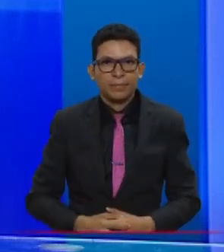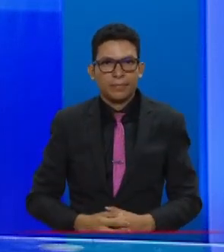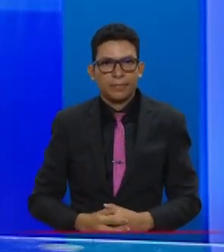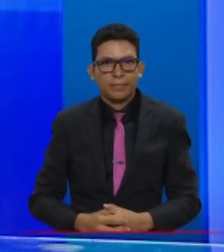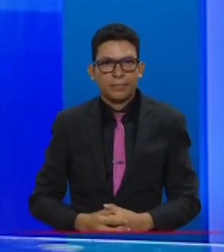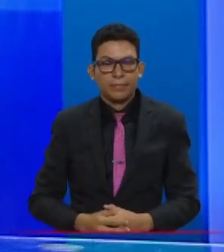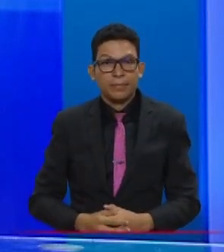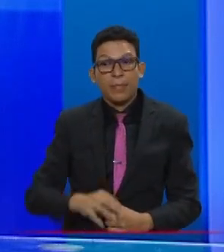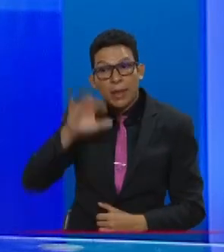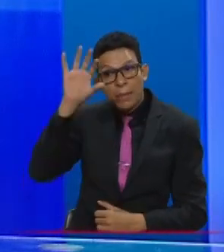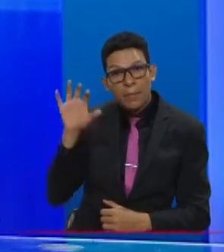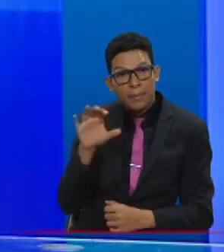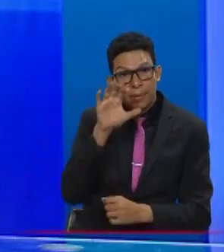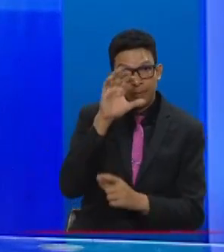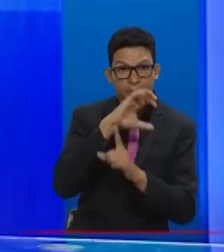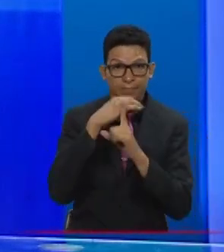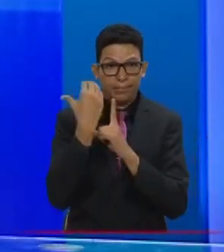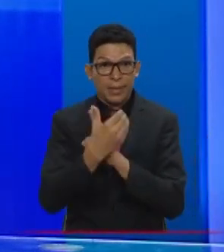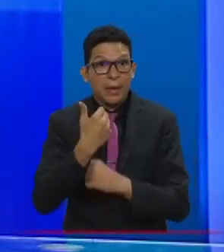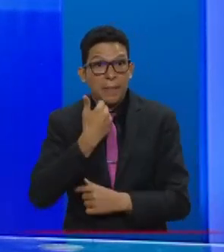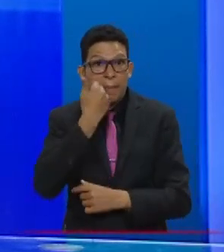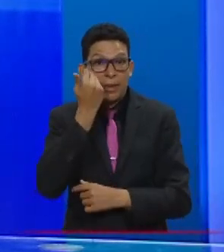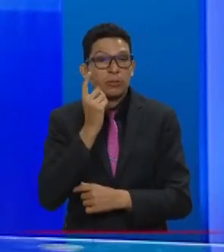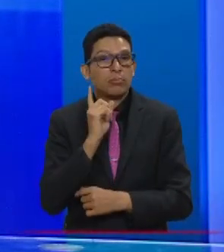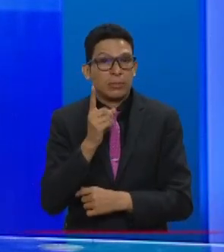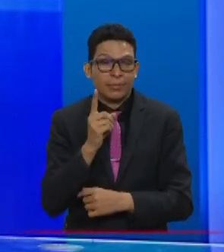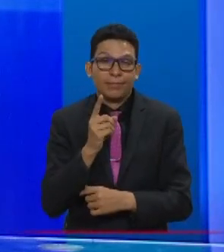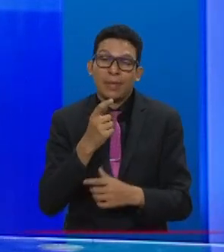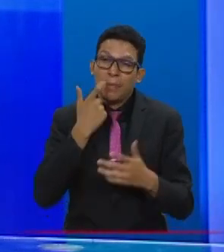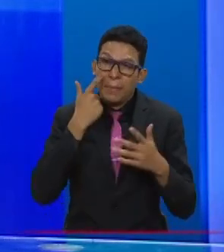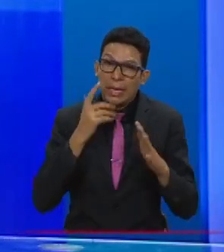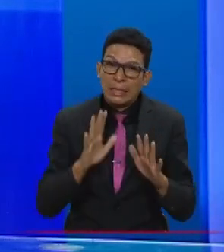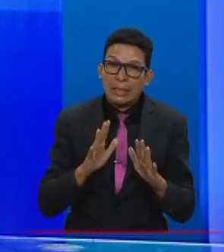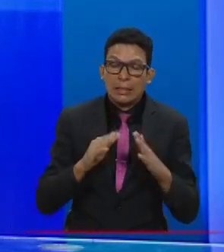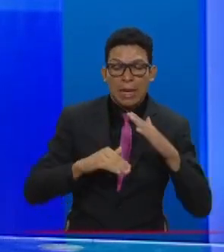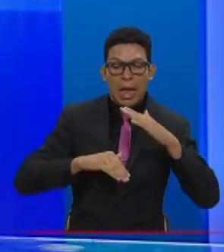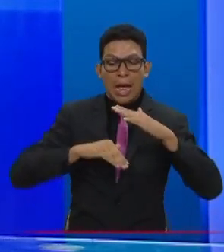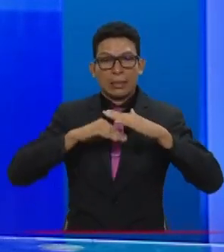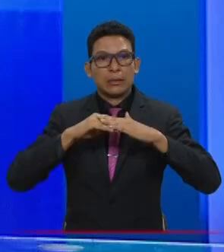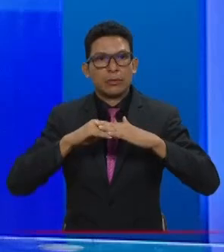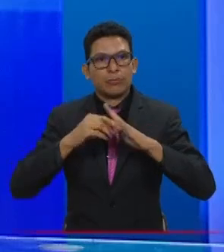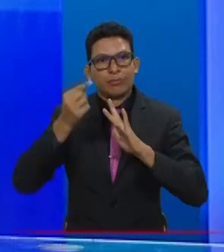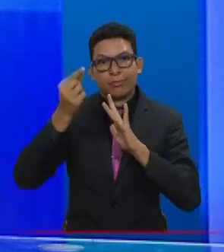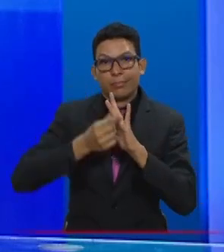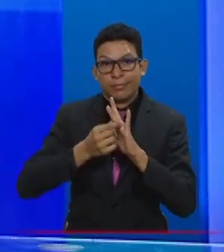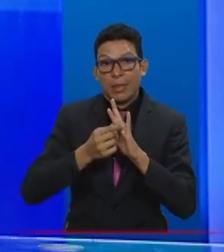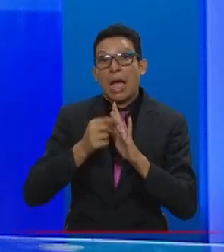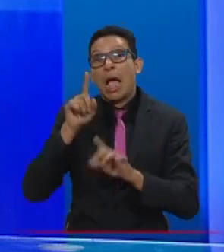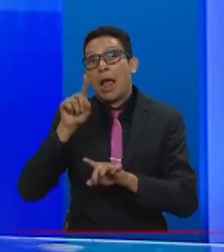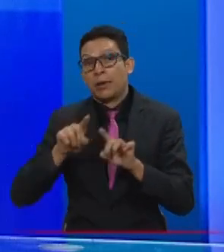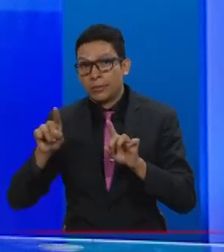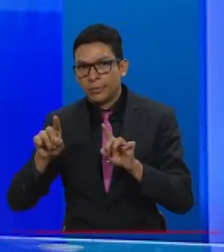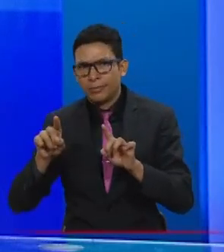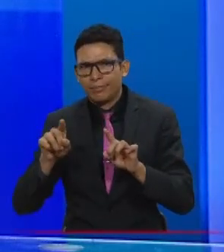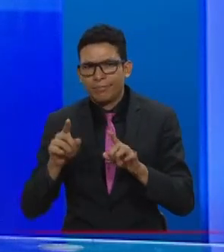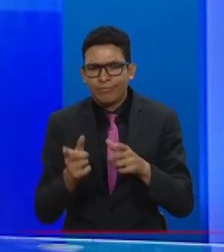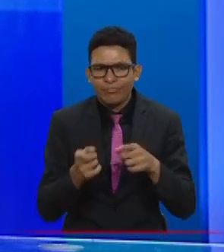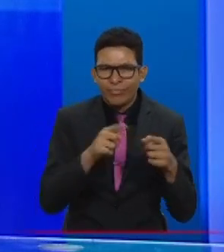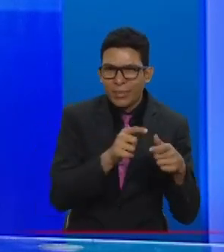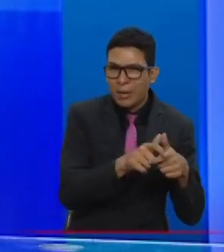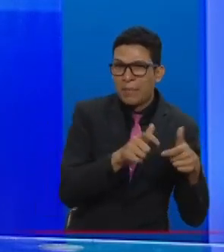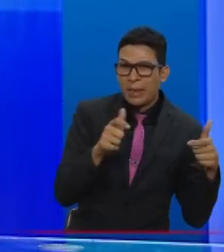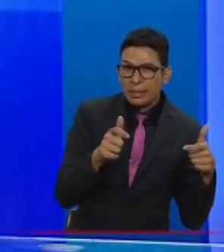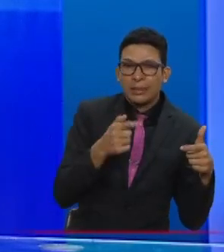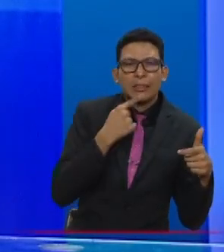en algunos países y culturas la edad adulta se considera una condición que se alcanza al contraer matrimonio sin embargo en la mayoría de los